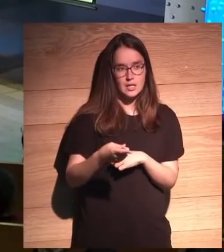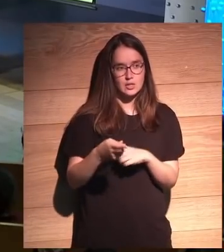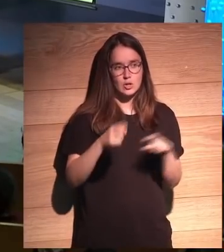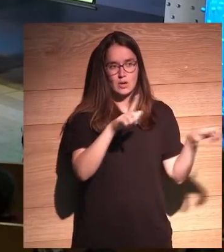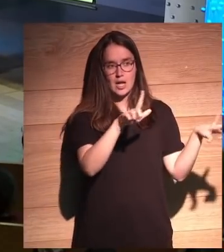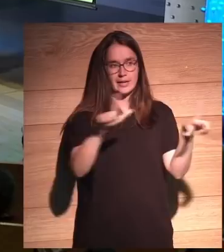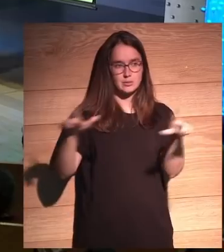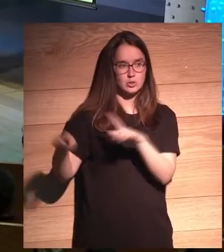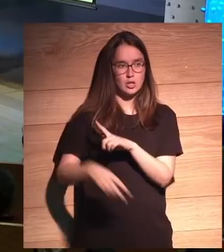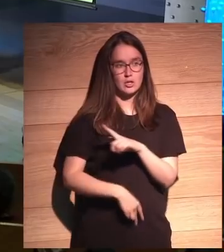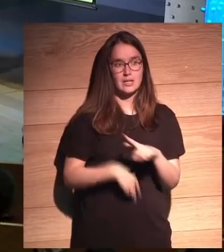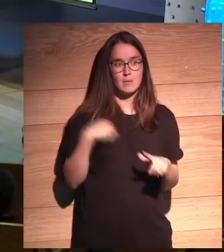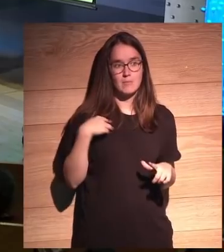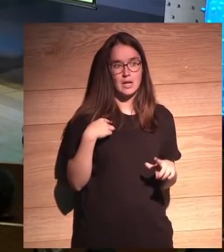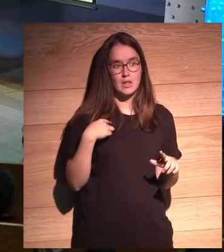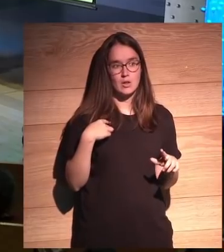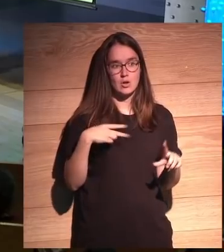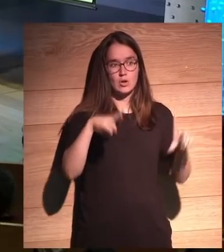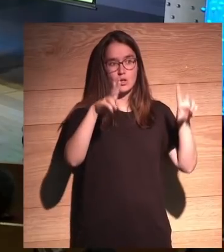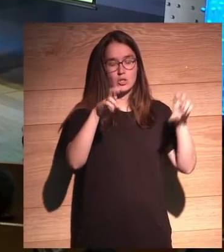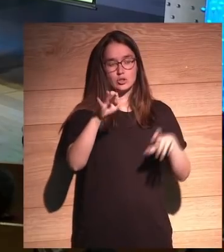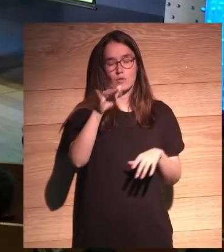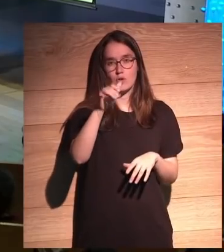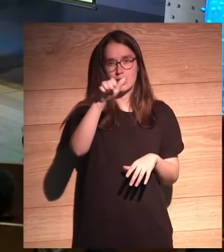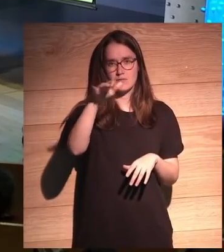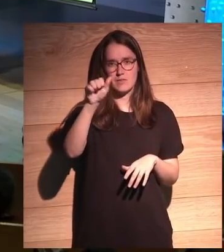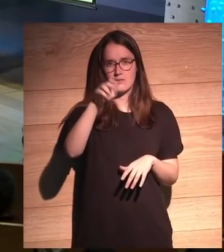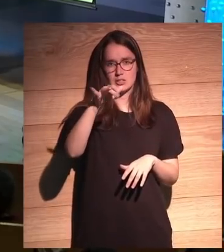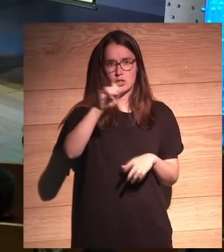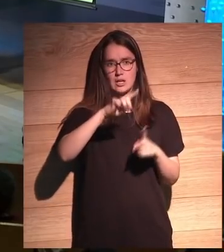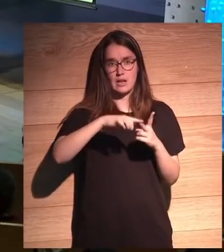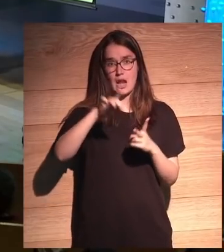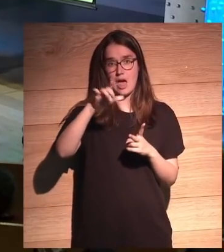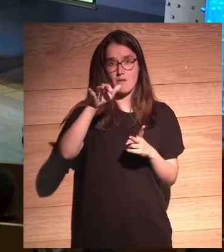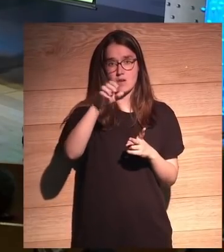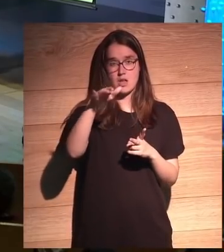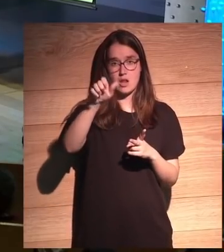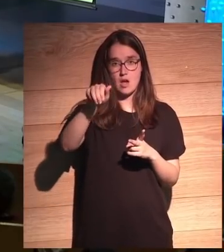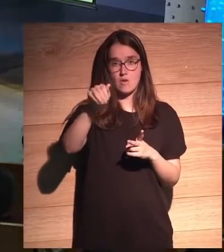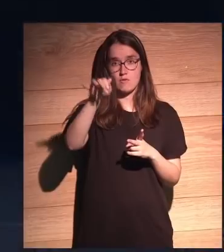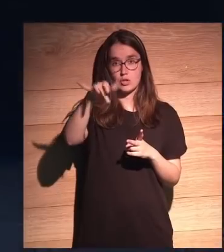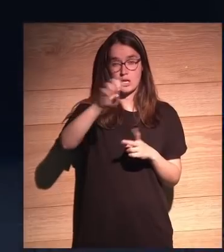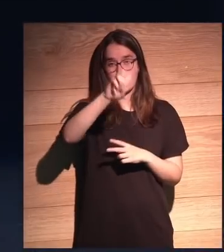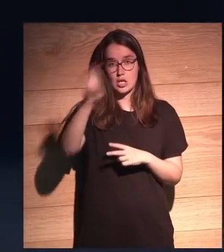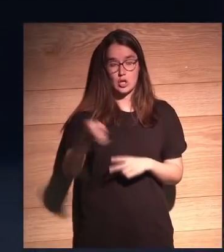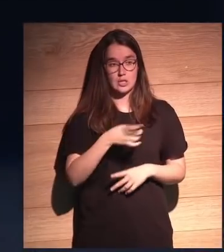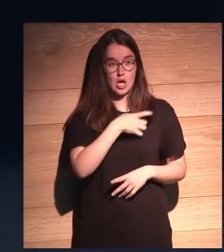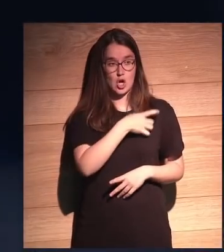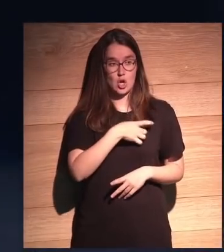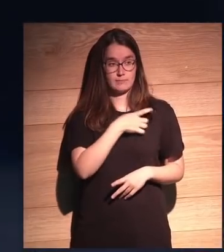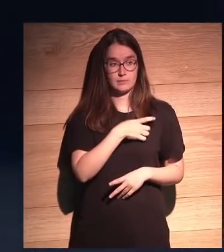gran exposición en el Prado sobre Sofonisba Anguissola y Lavinia Fontana, y otra que está comisariando